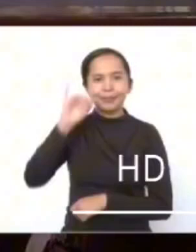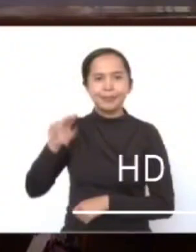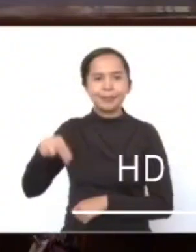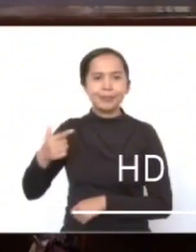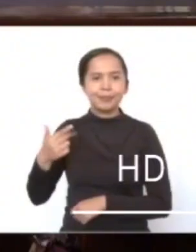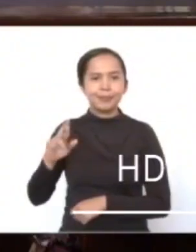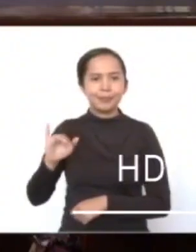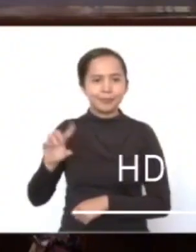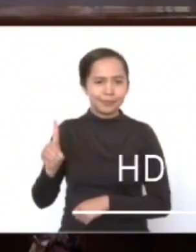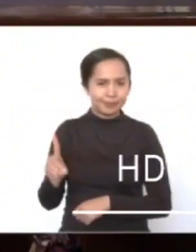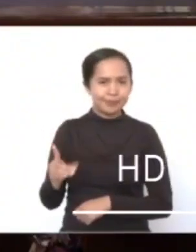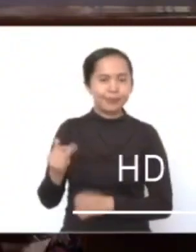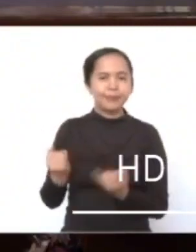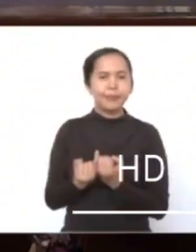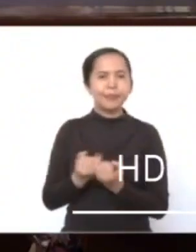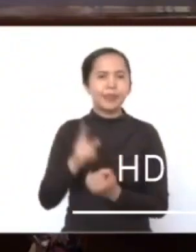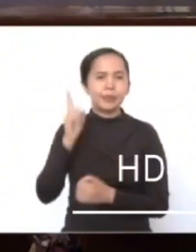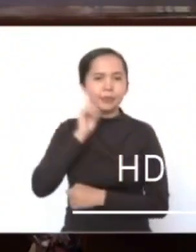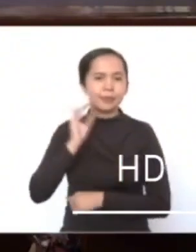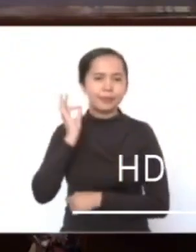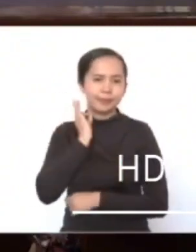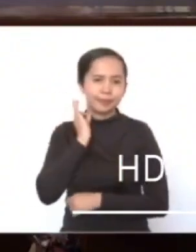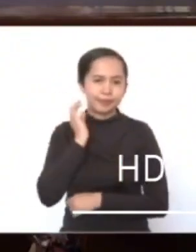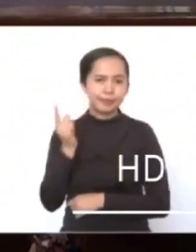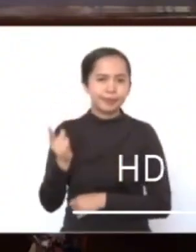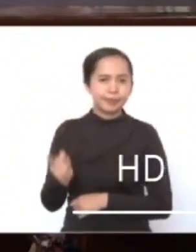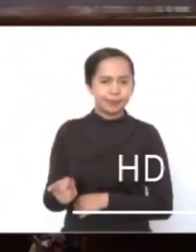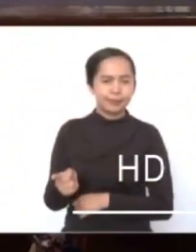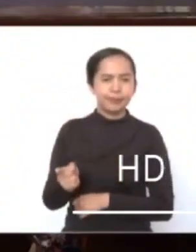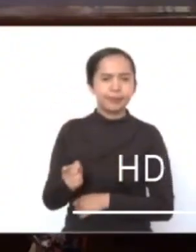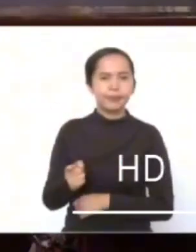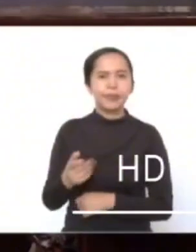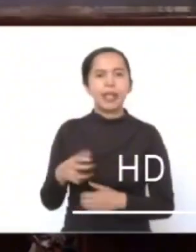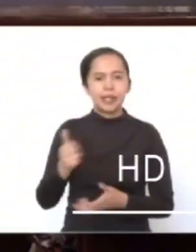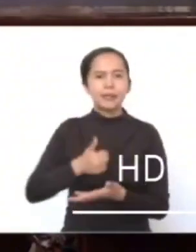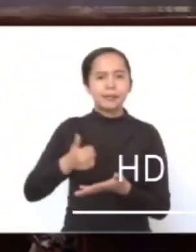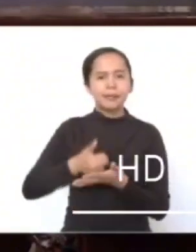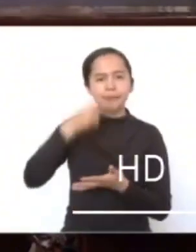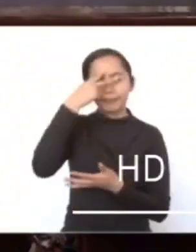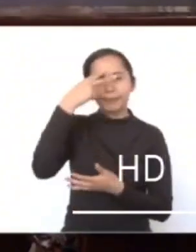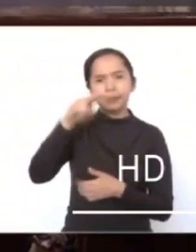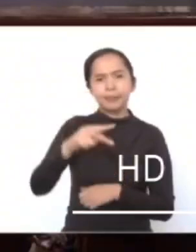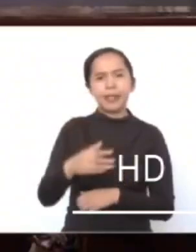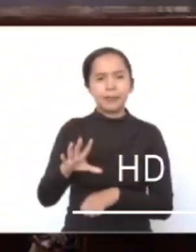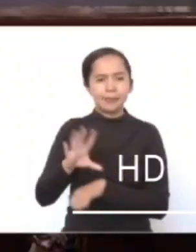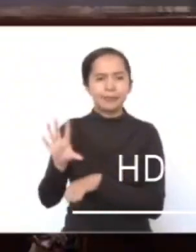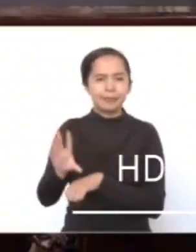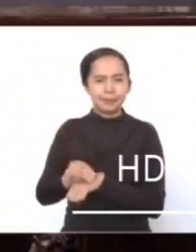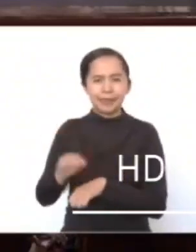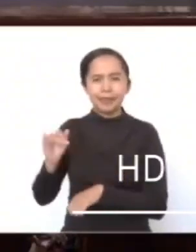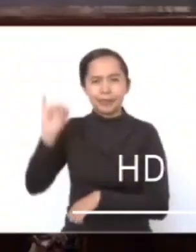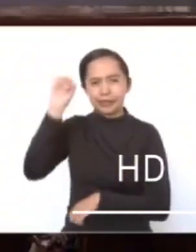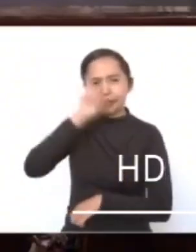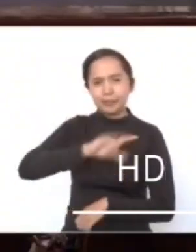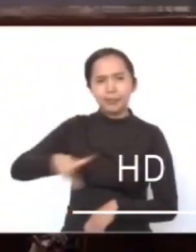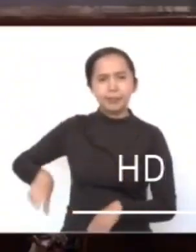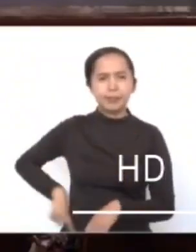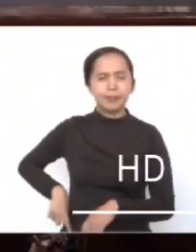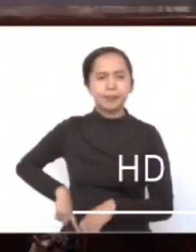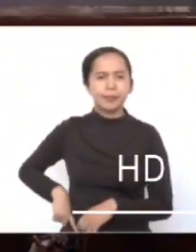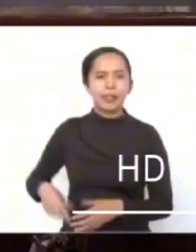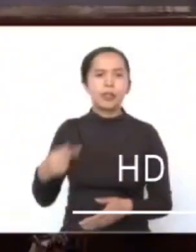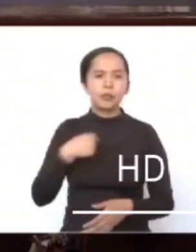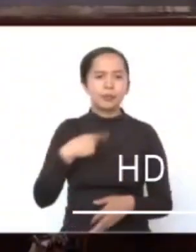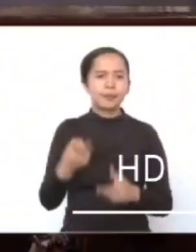Ingrid Gómez Aracíbar, a nuestra fiscal general de Justicia de la Ciudad de México. Con su permiso, jefe de gobierno,